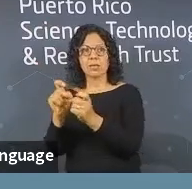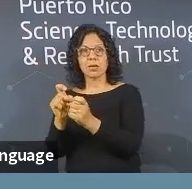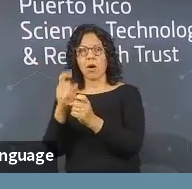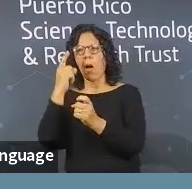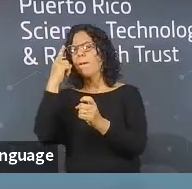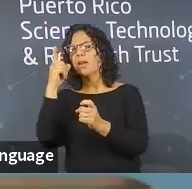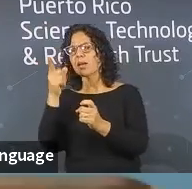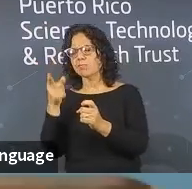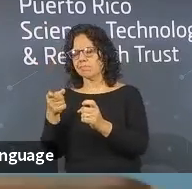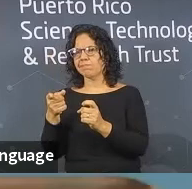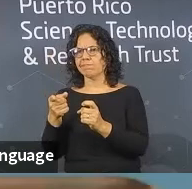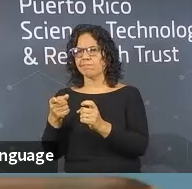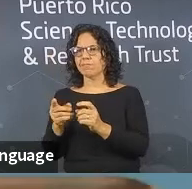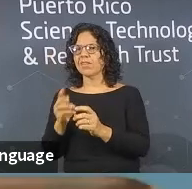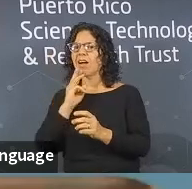agua.